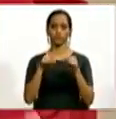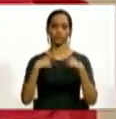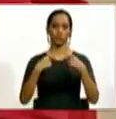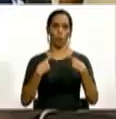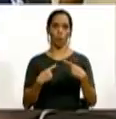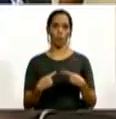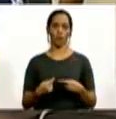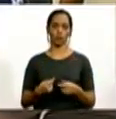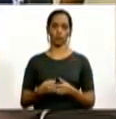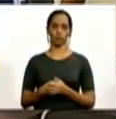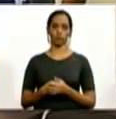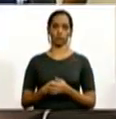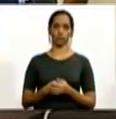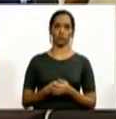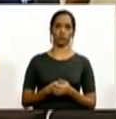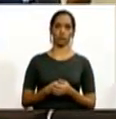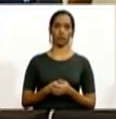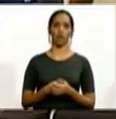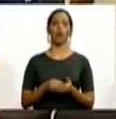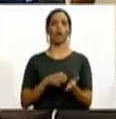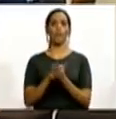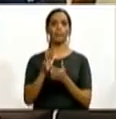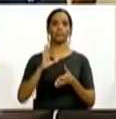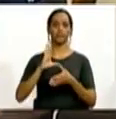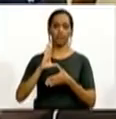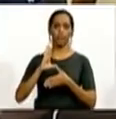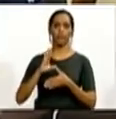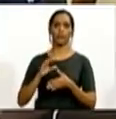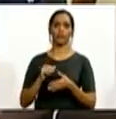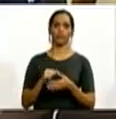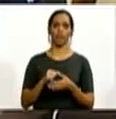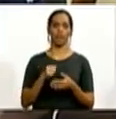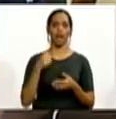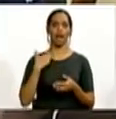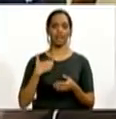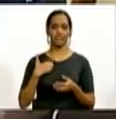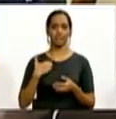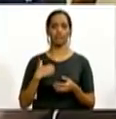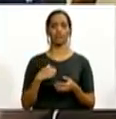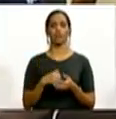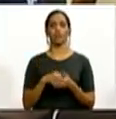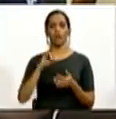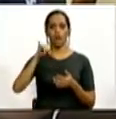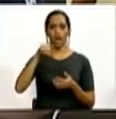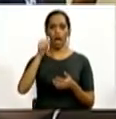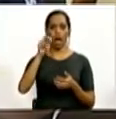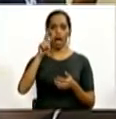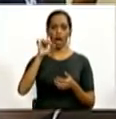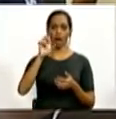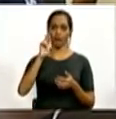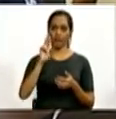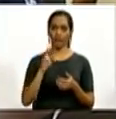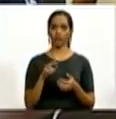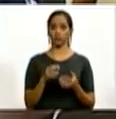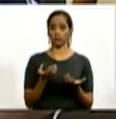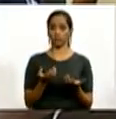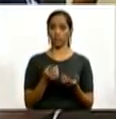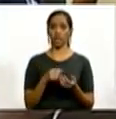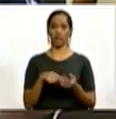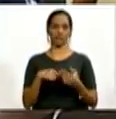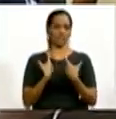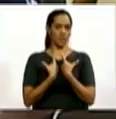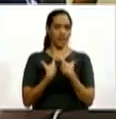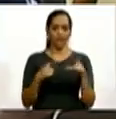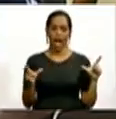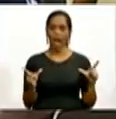que pasa Acuérdate que en América Latina hay una corriente de sujetos. Por ejemplo, en Argentina está Javier Milei, ¿verdad? Que es un tipo extremadamente